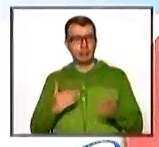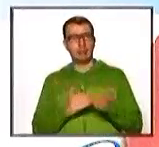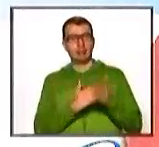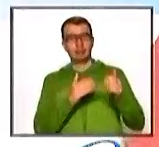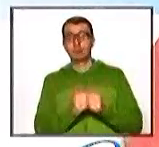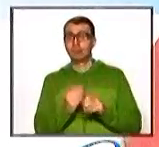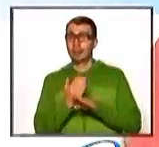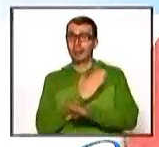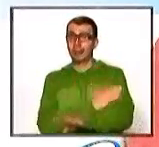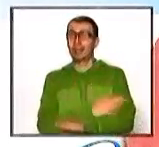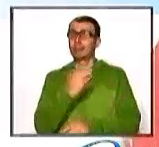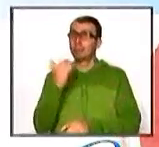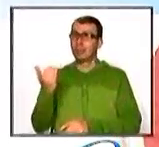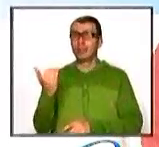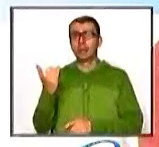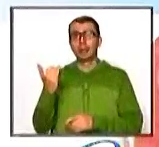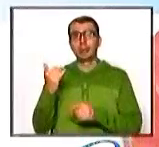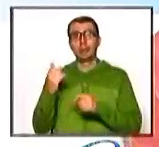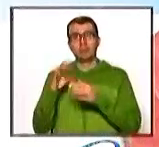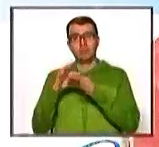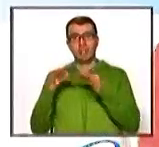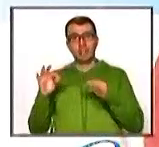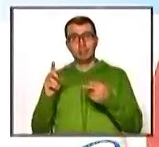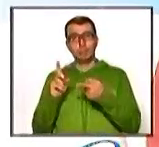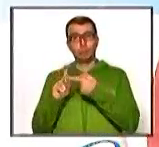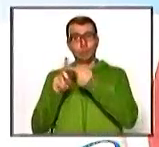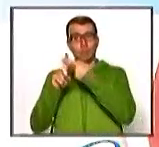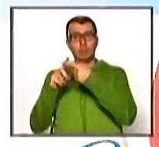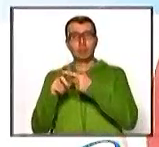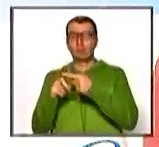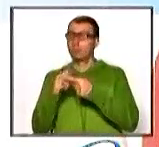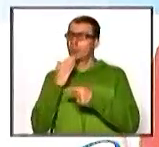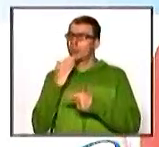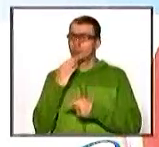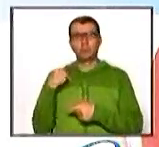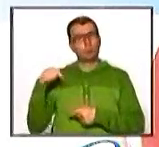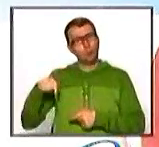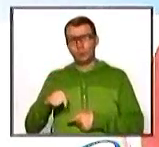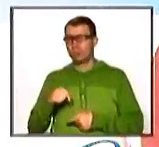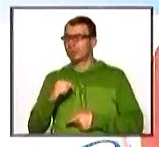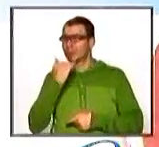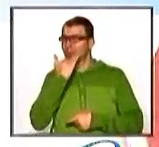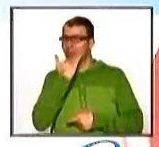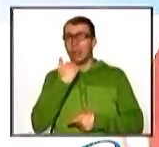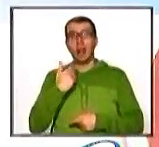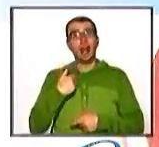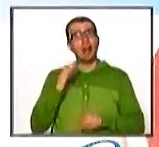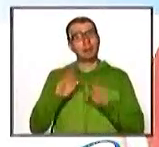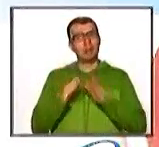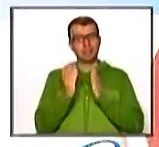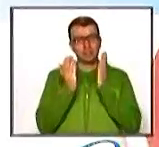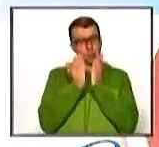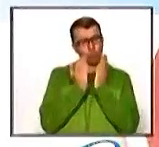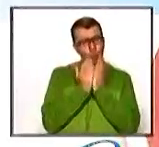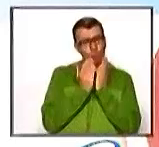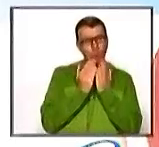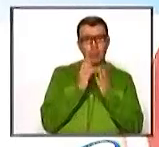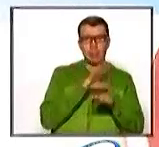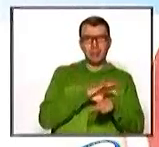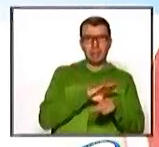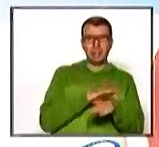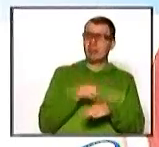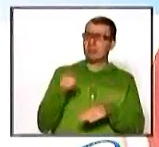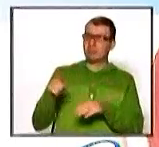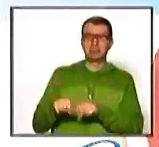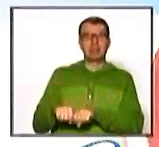píldora de optimismo, hoy me sucedió algo que yo digo, ¿por qué uno estudia tanta medicina para hacer tanto daño?